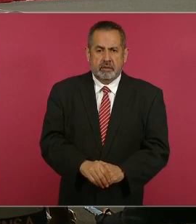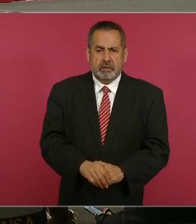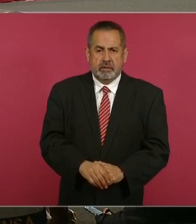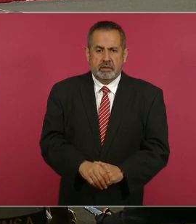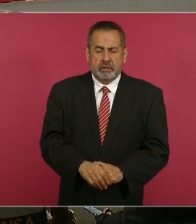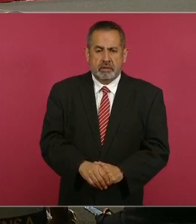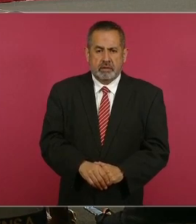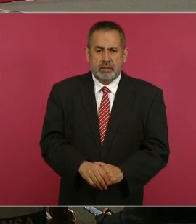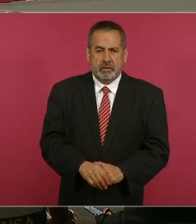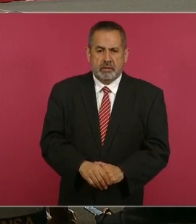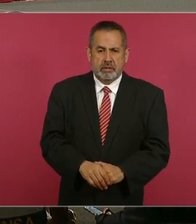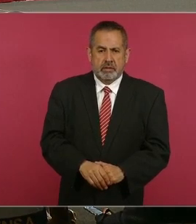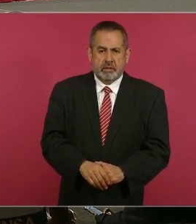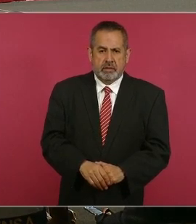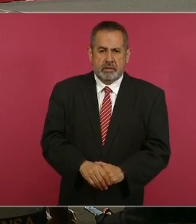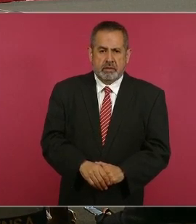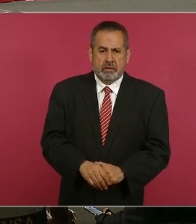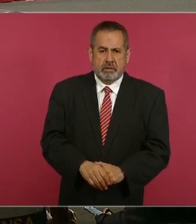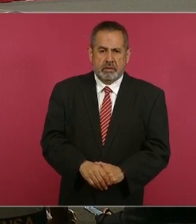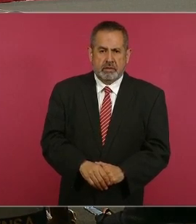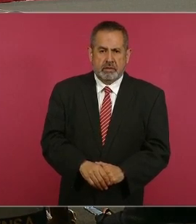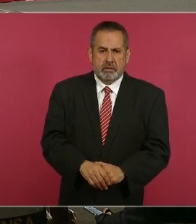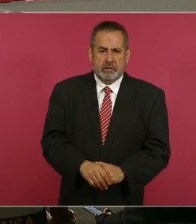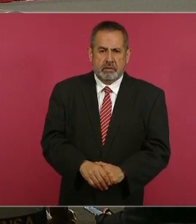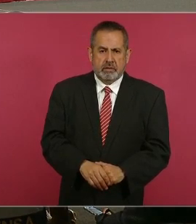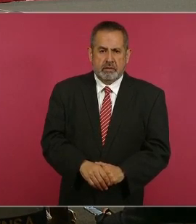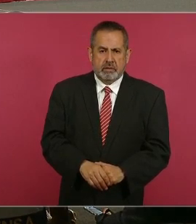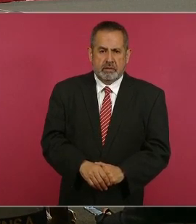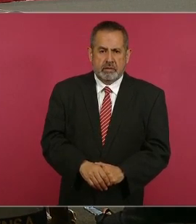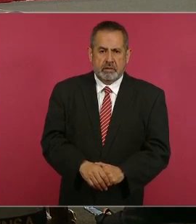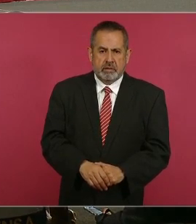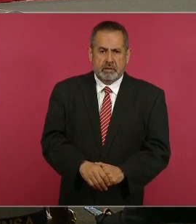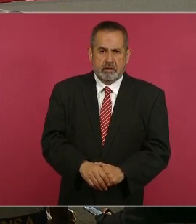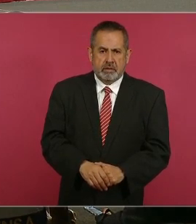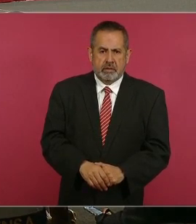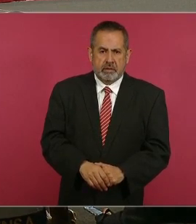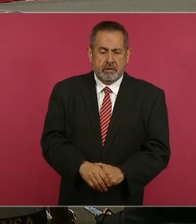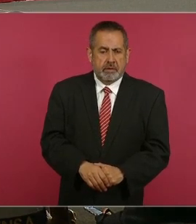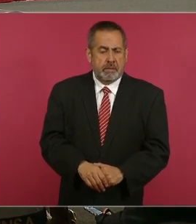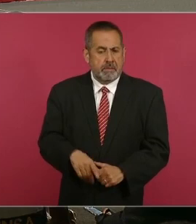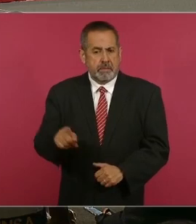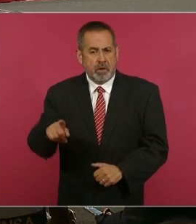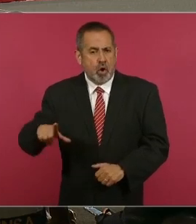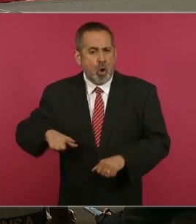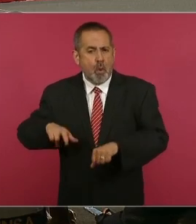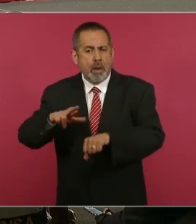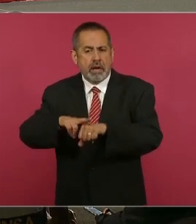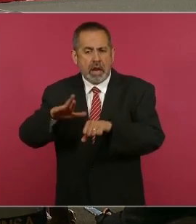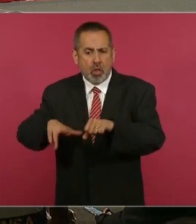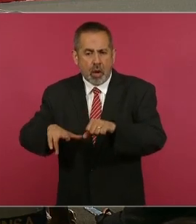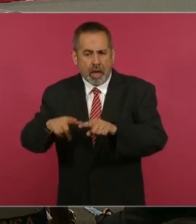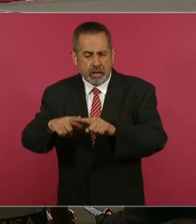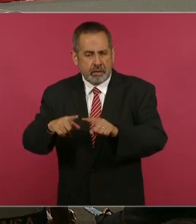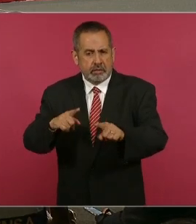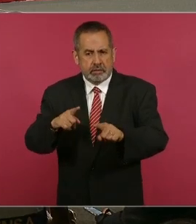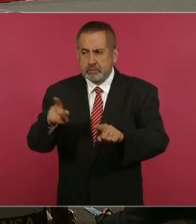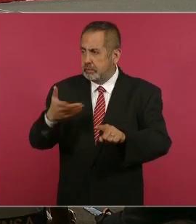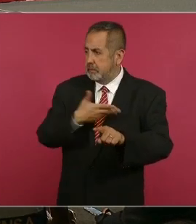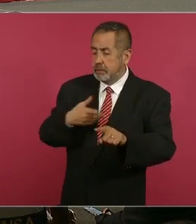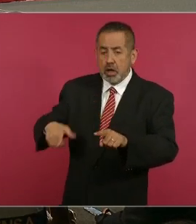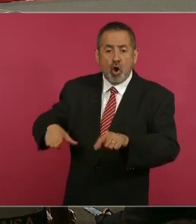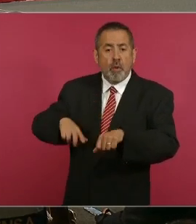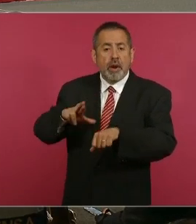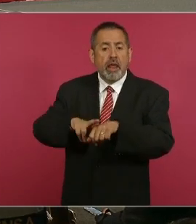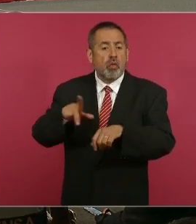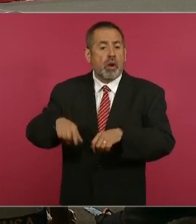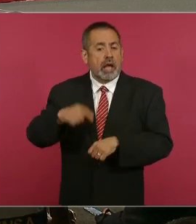Gobernadora, ¿me escuchas? Sí. Presidente, vamos a conectar a la gobernadora de Guerrero,